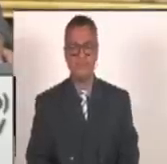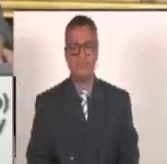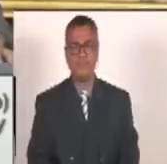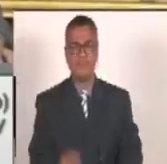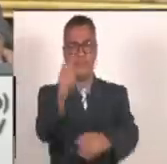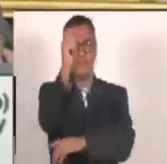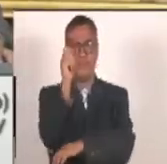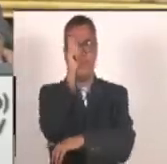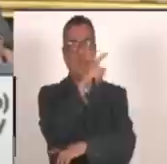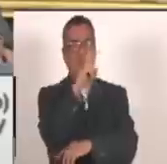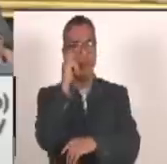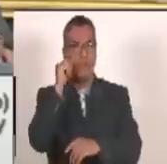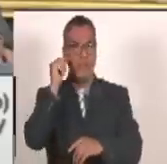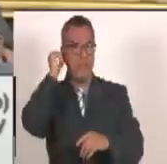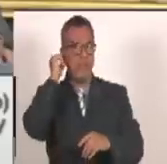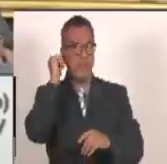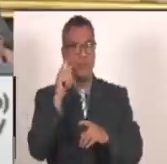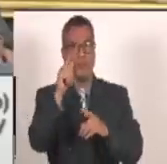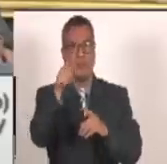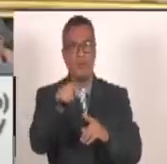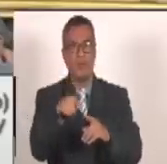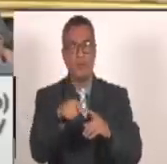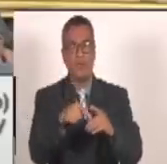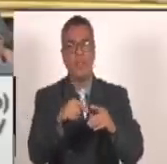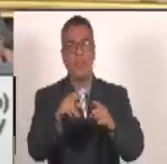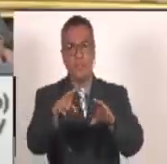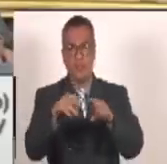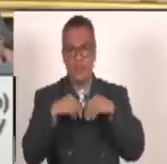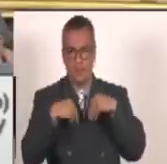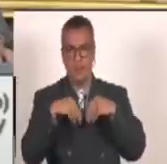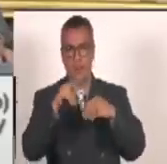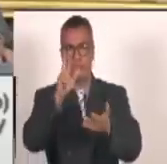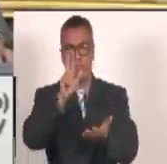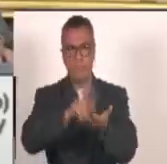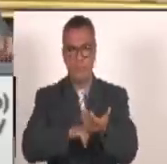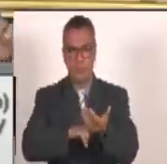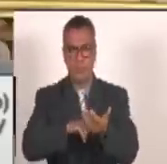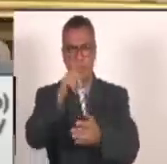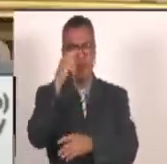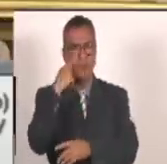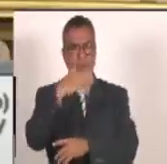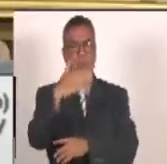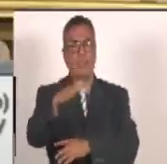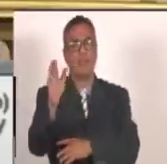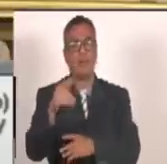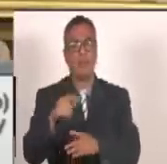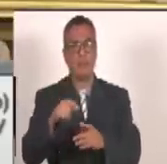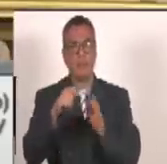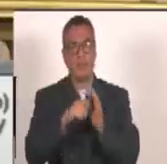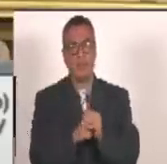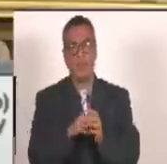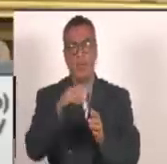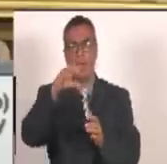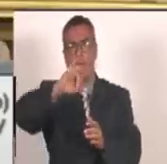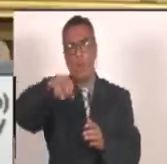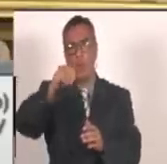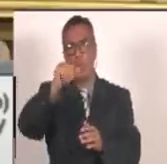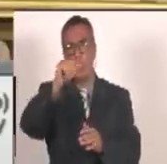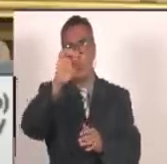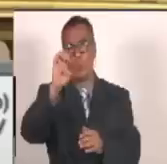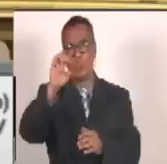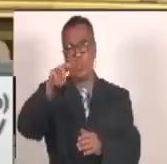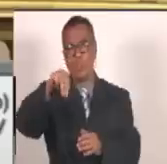las honorables diputadas y los honorables diputados que estén a favor de aprobar la designación del ciudadano José